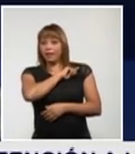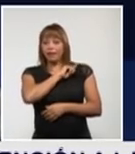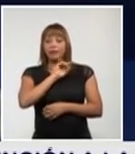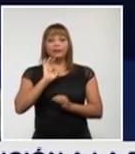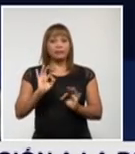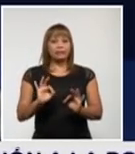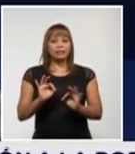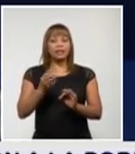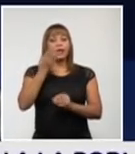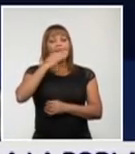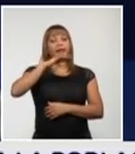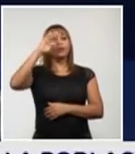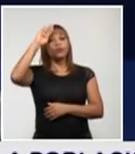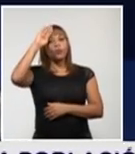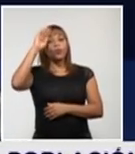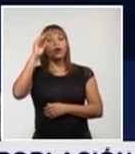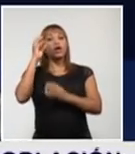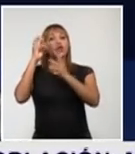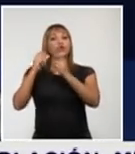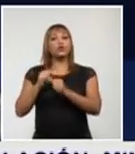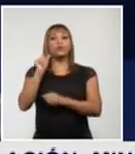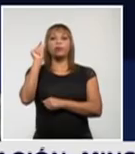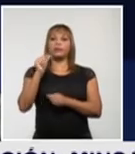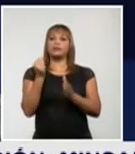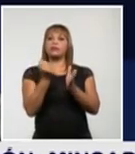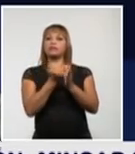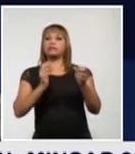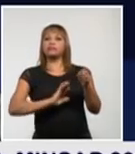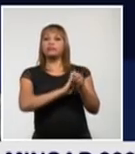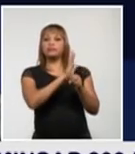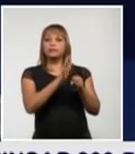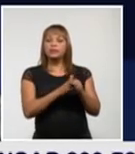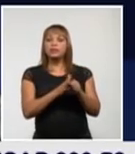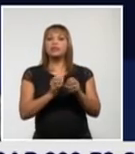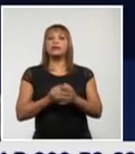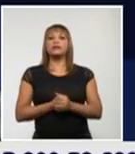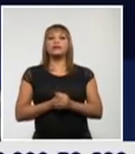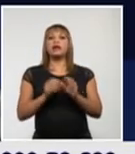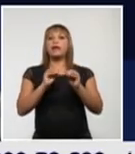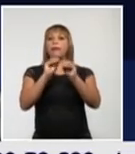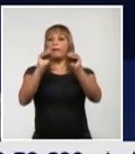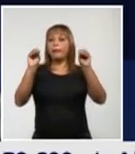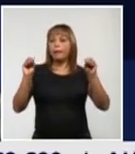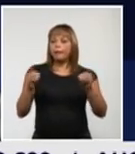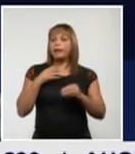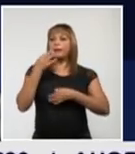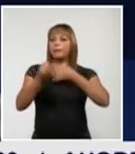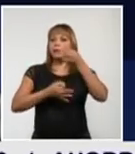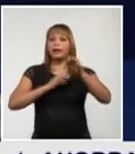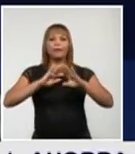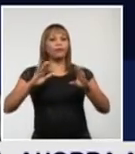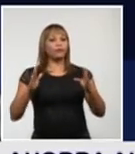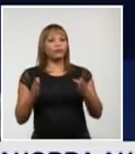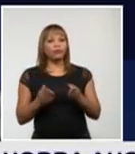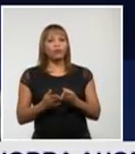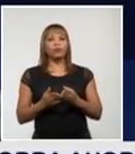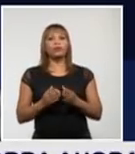en Cuba, del número de casos, ya dimos su distribución, pues de